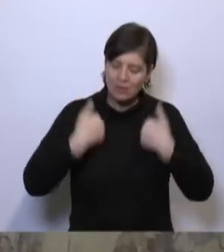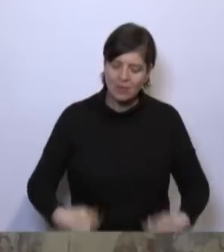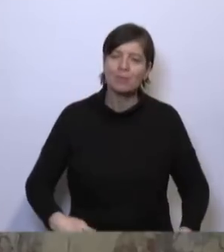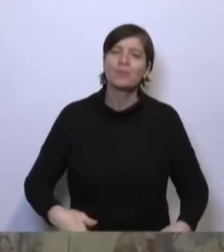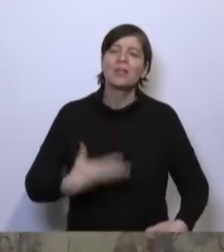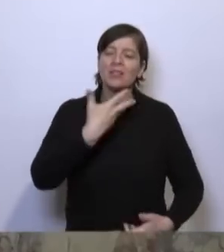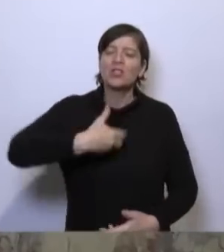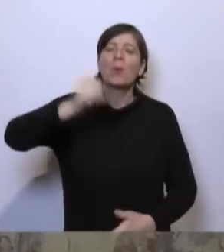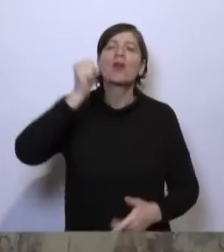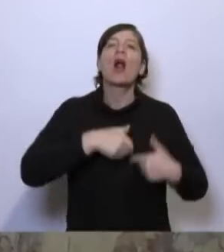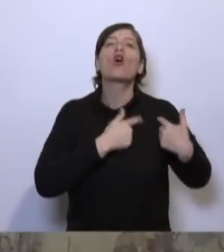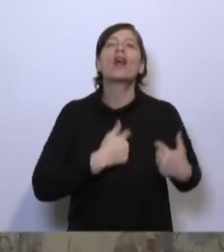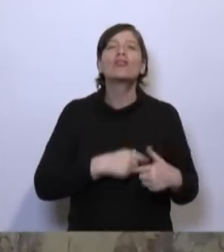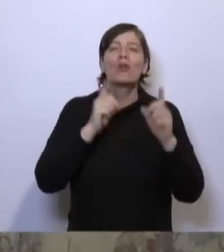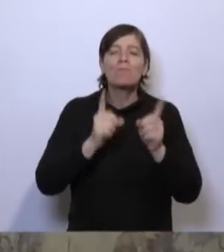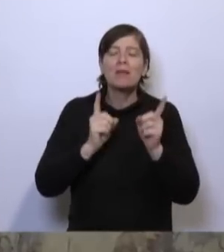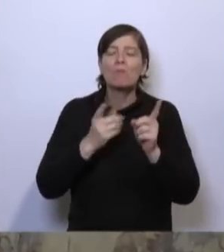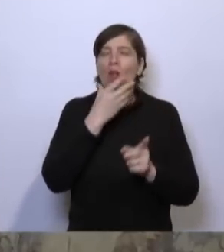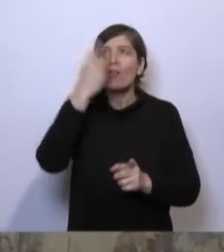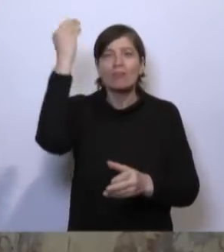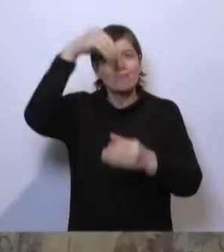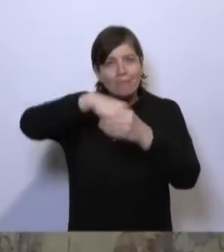llevarnos al corazón mismo de Dios, que es amor.